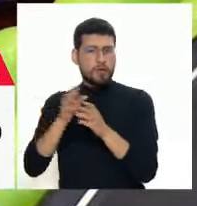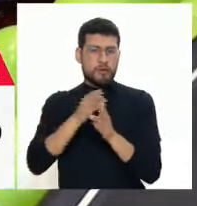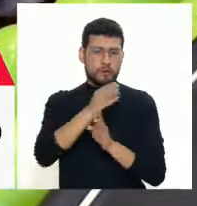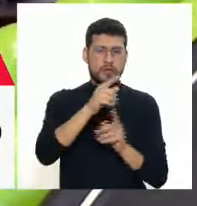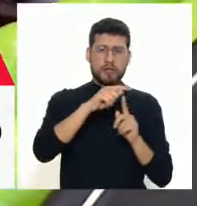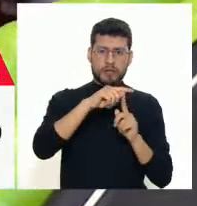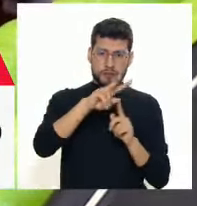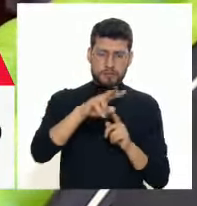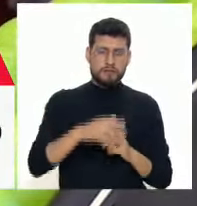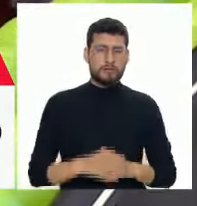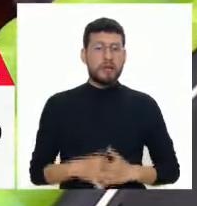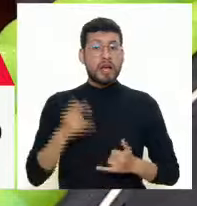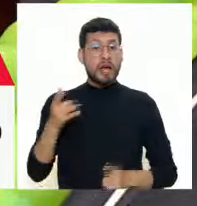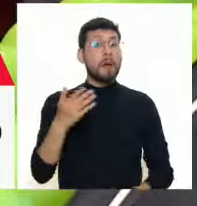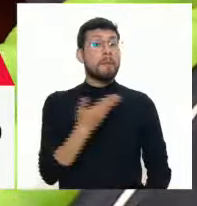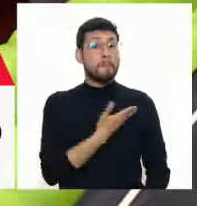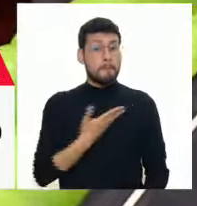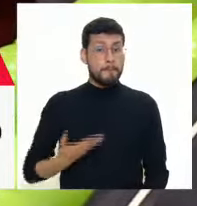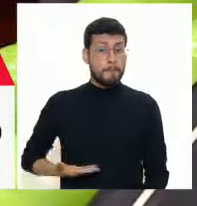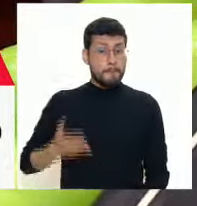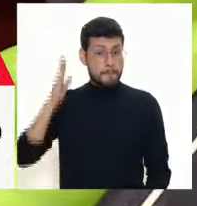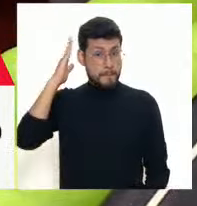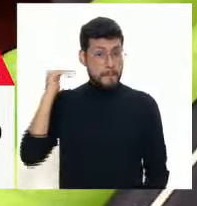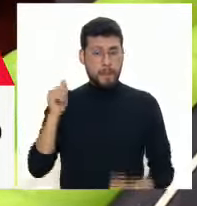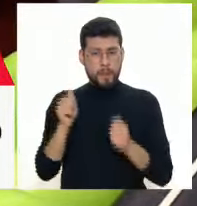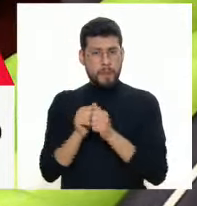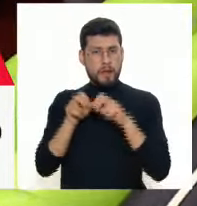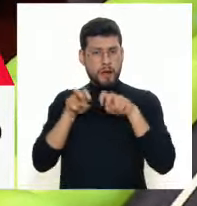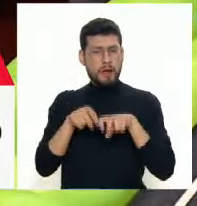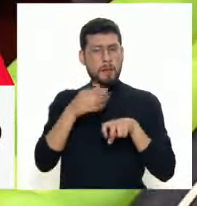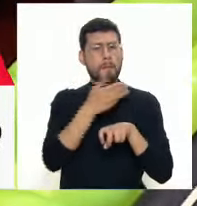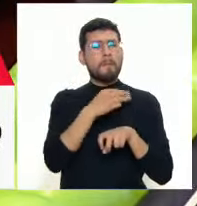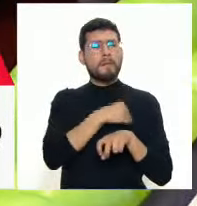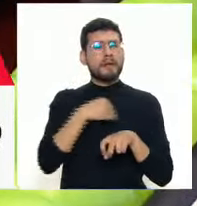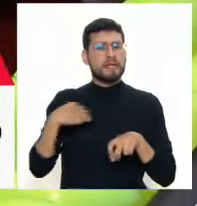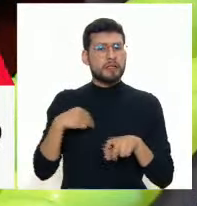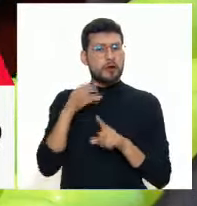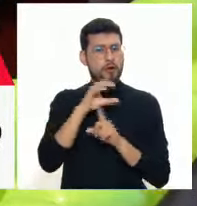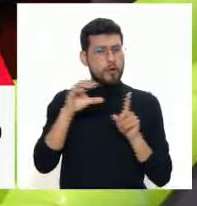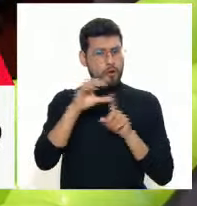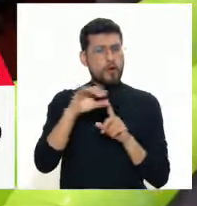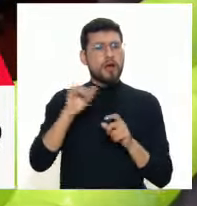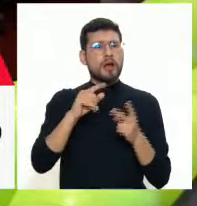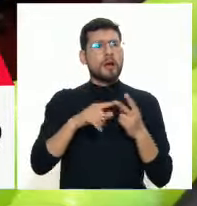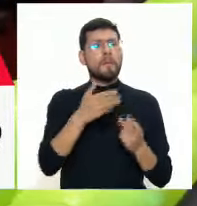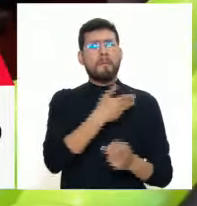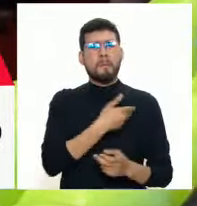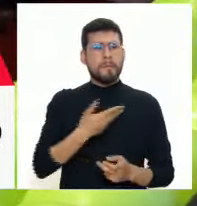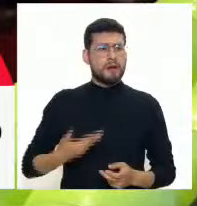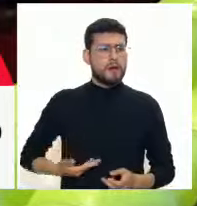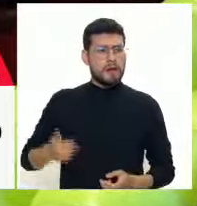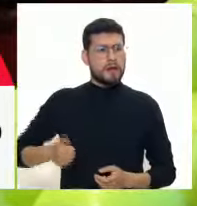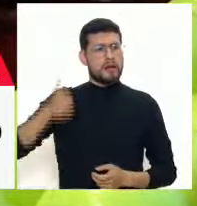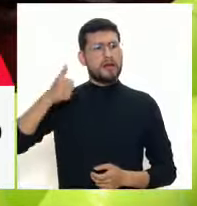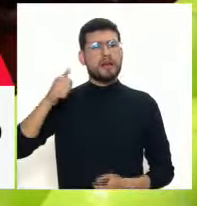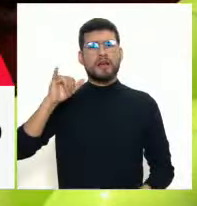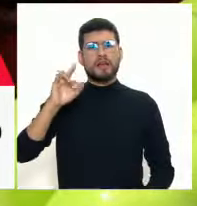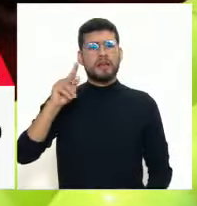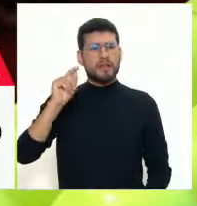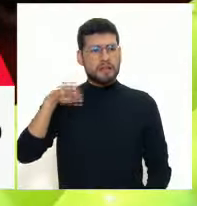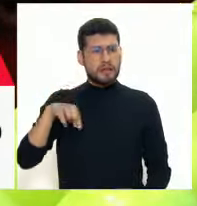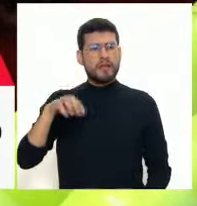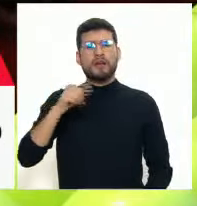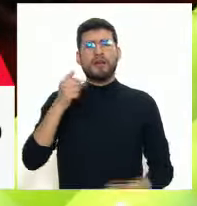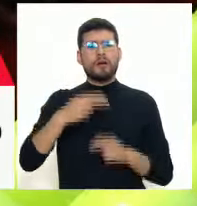encuentra acompañada por la ministra de Cultura, Leslie Urteaga, y también por la presidenta ejecutiva del IRTP, la